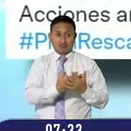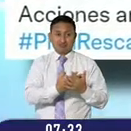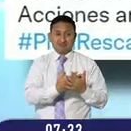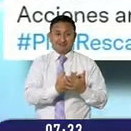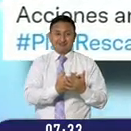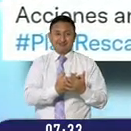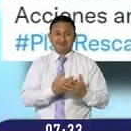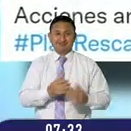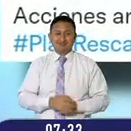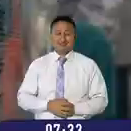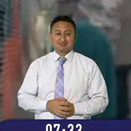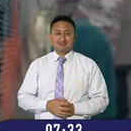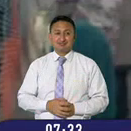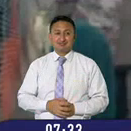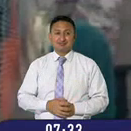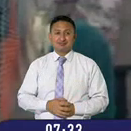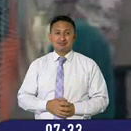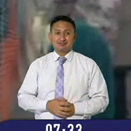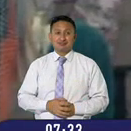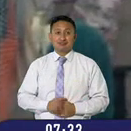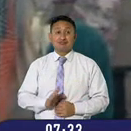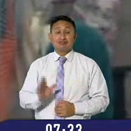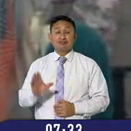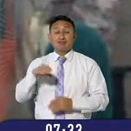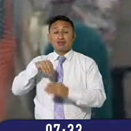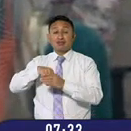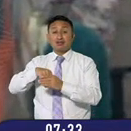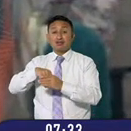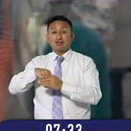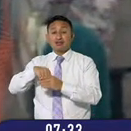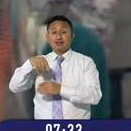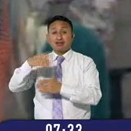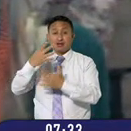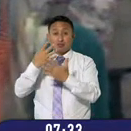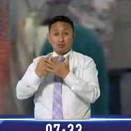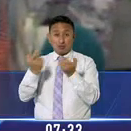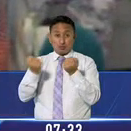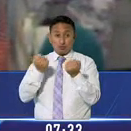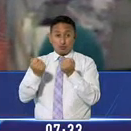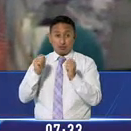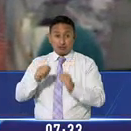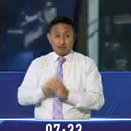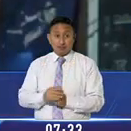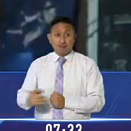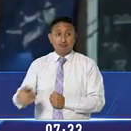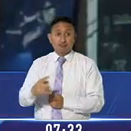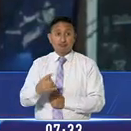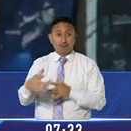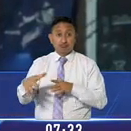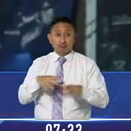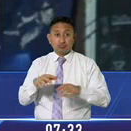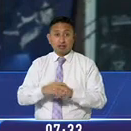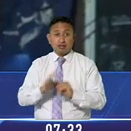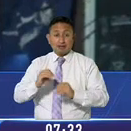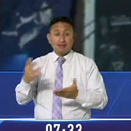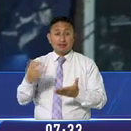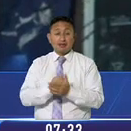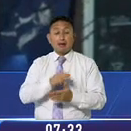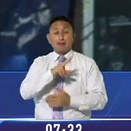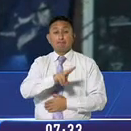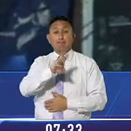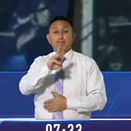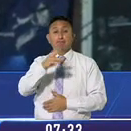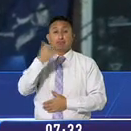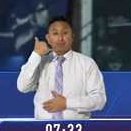realizó un operativo de control en la penitenciaría del Litoral. Como resultado de las acciones, se logró incautar 26 celulares,